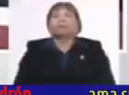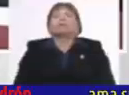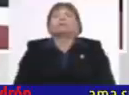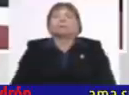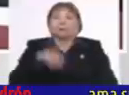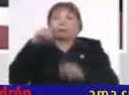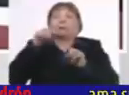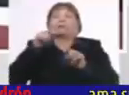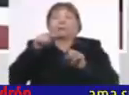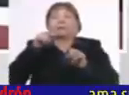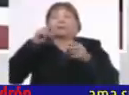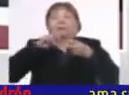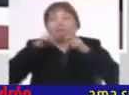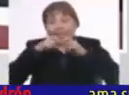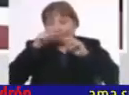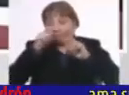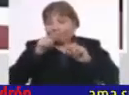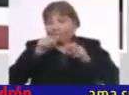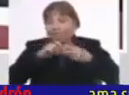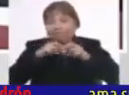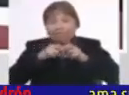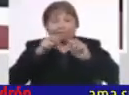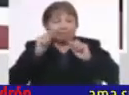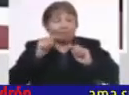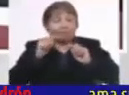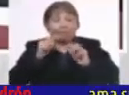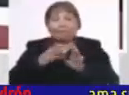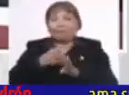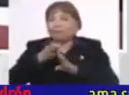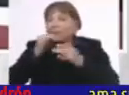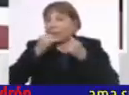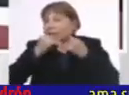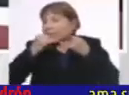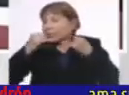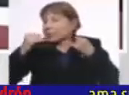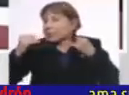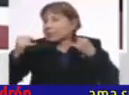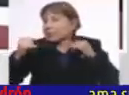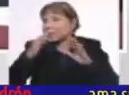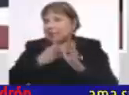y ahí si hay un problema hay una línea muy delgada